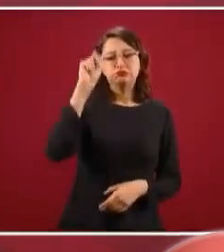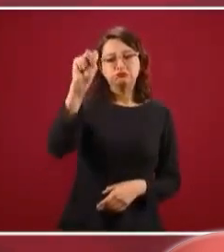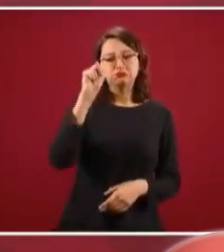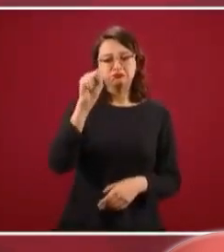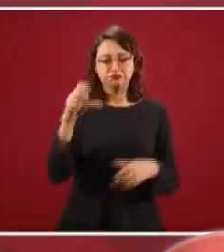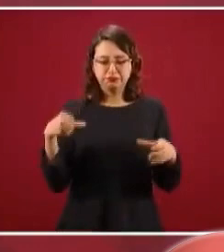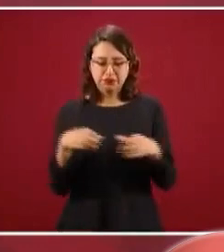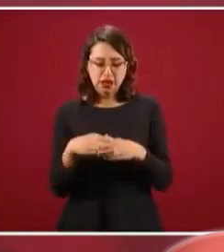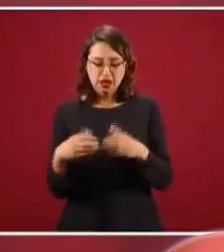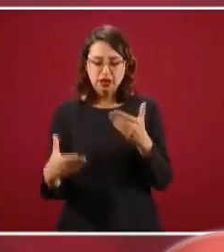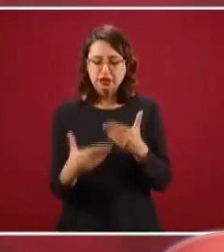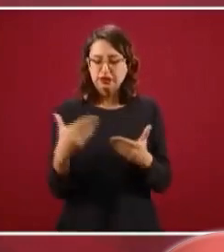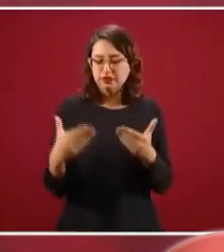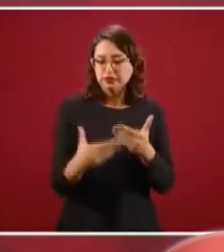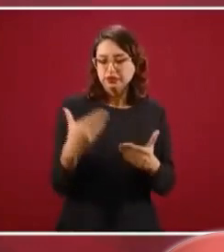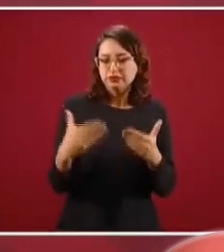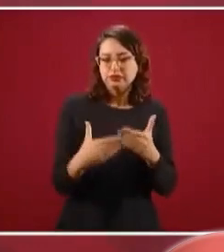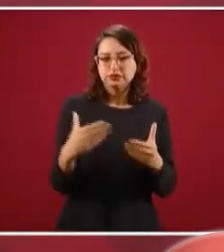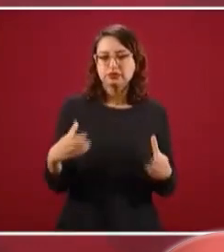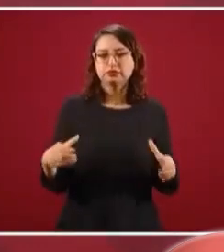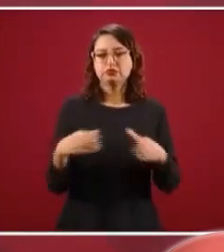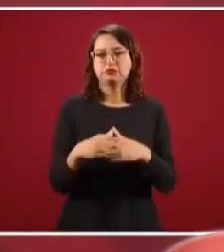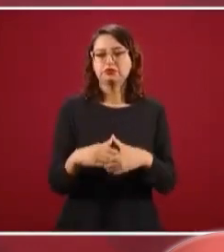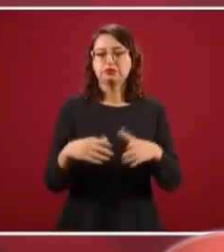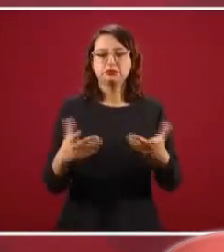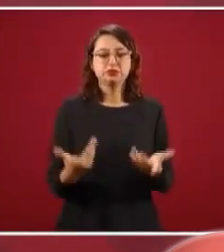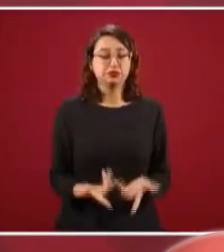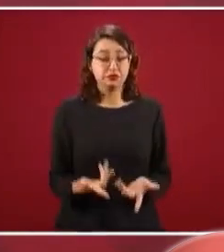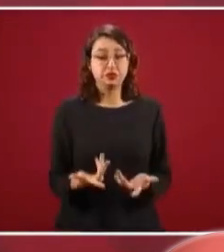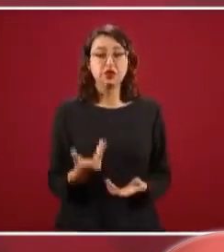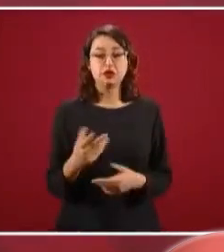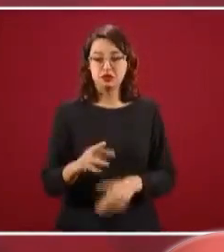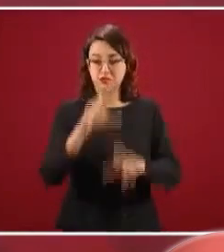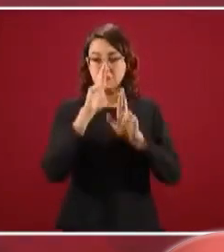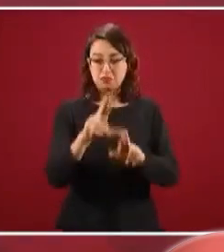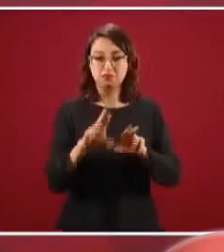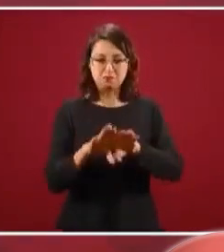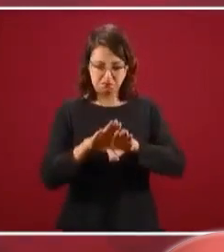en México que practicaban la democracia, los